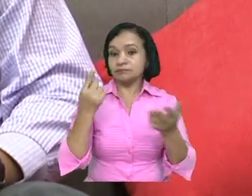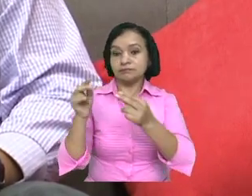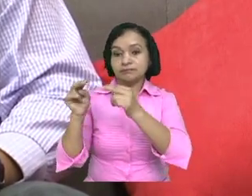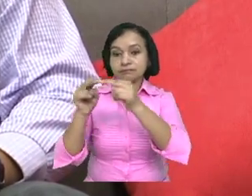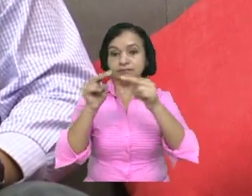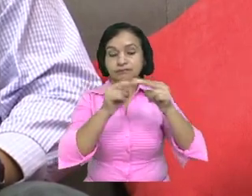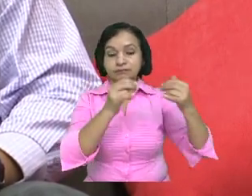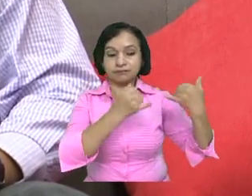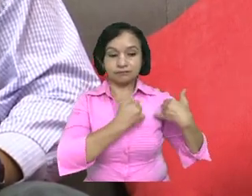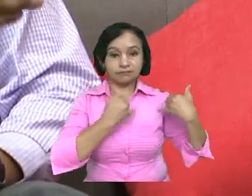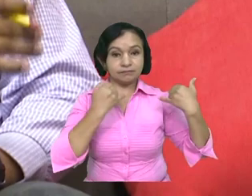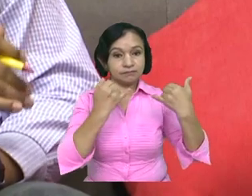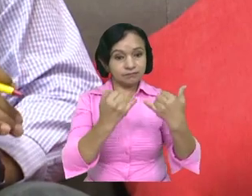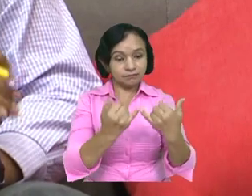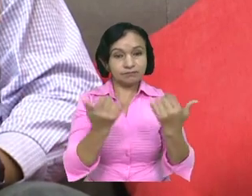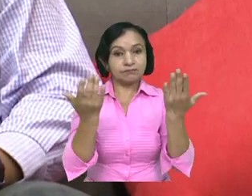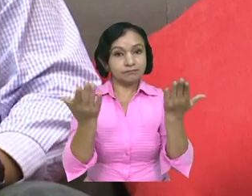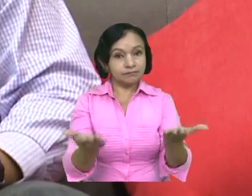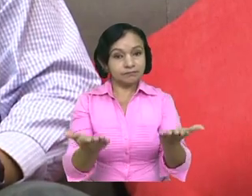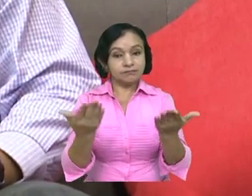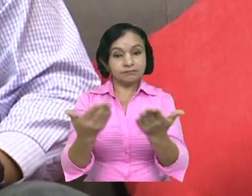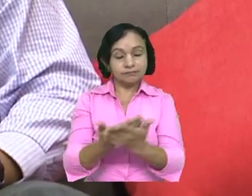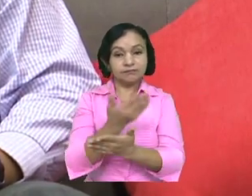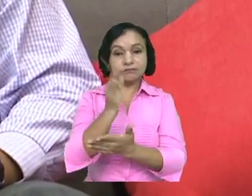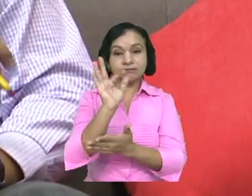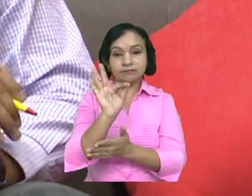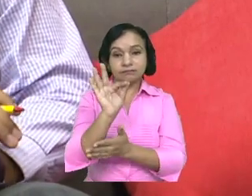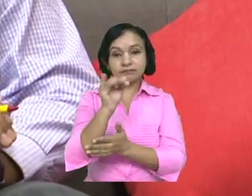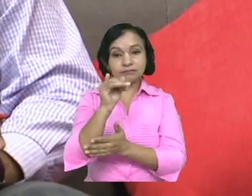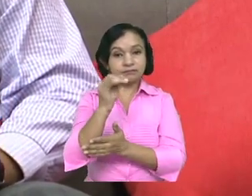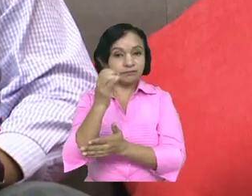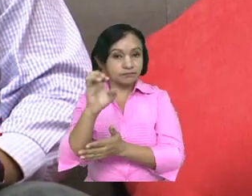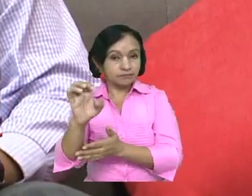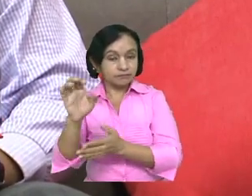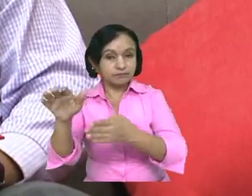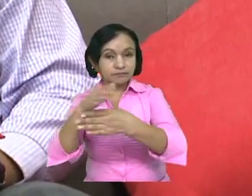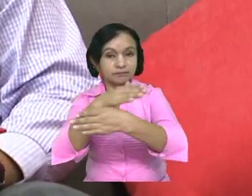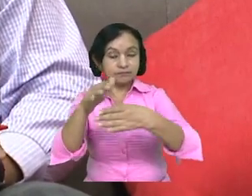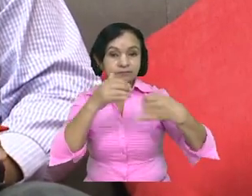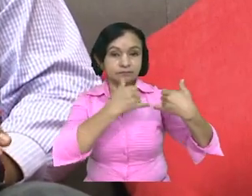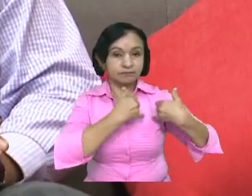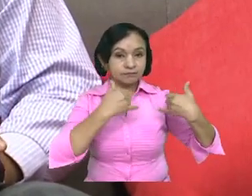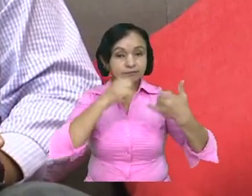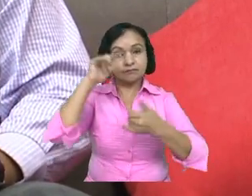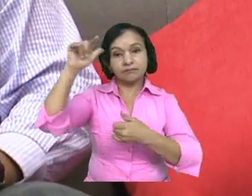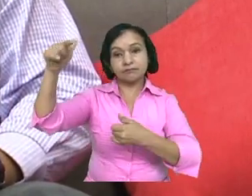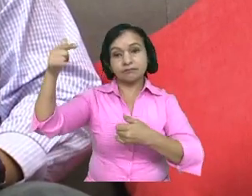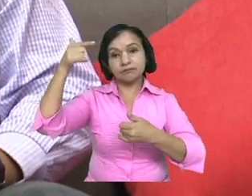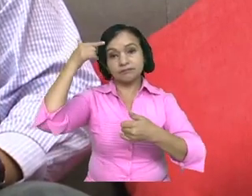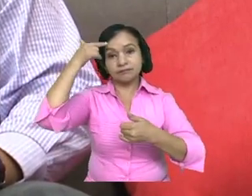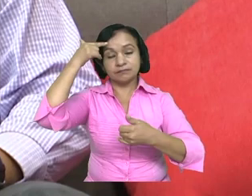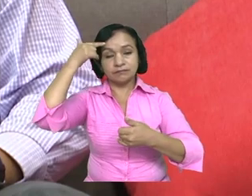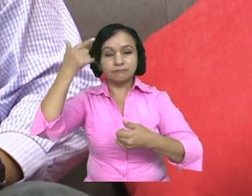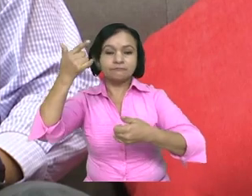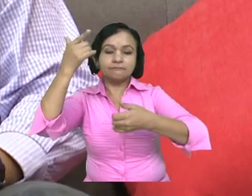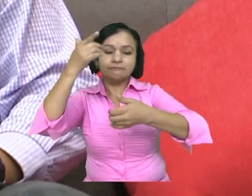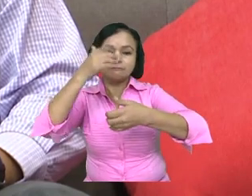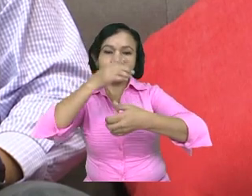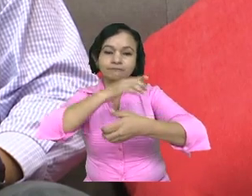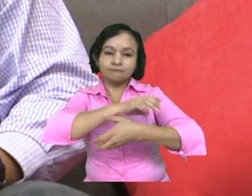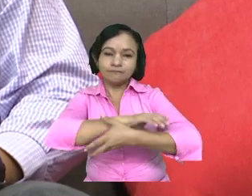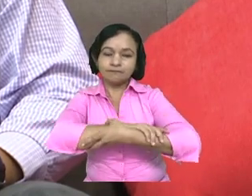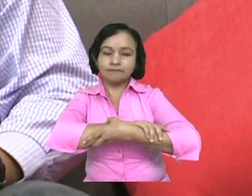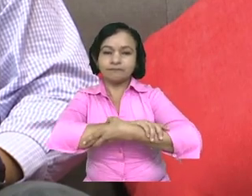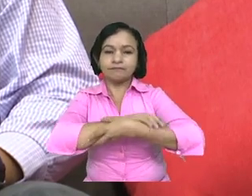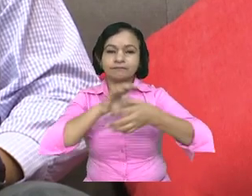articulación interinstitucional entre, bueno, el nuevo FICE y otras instituciones del Gobierno de Reconciliación y Unidad Nacional, pero conocer